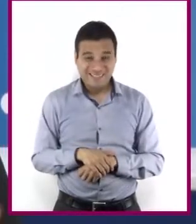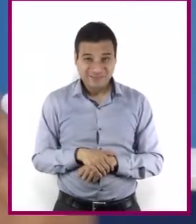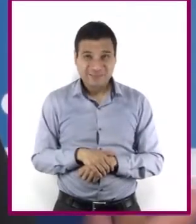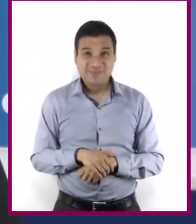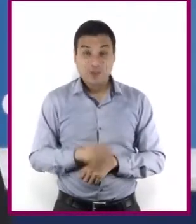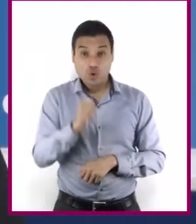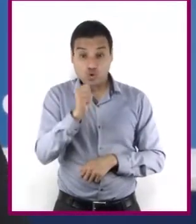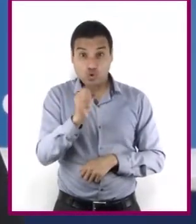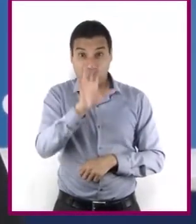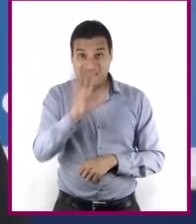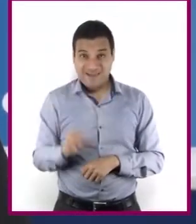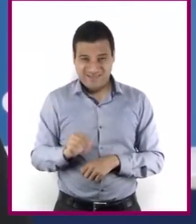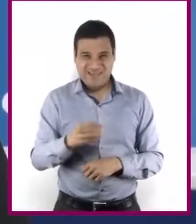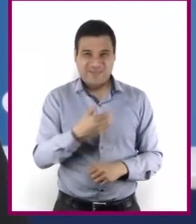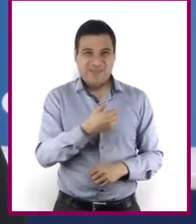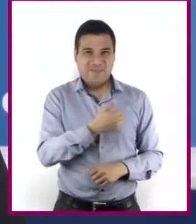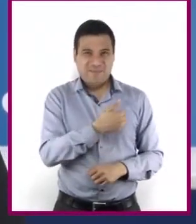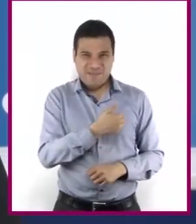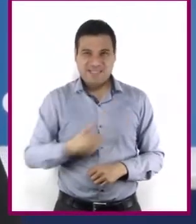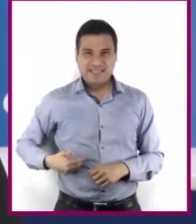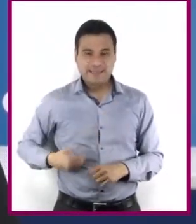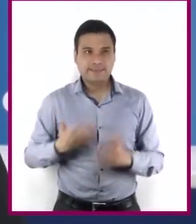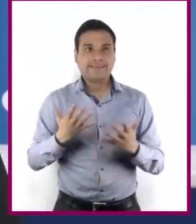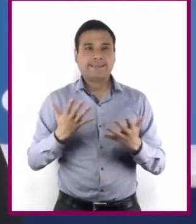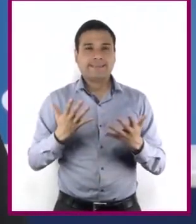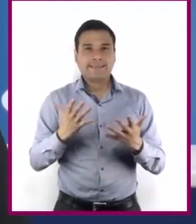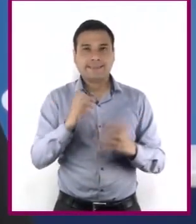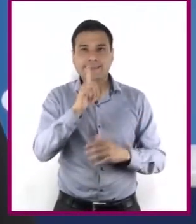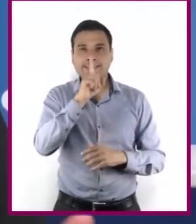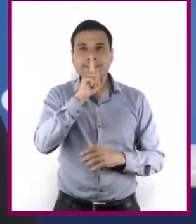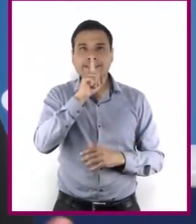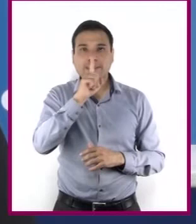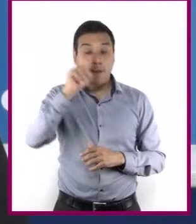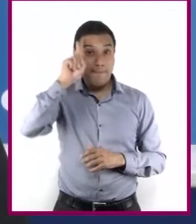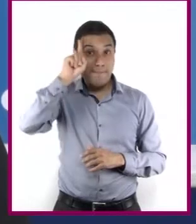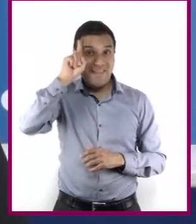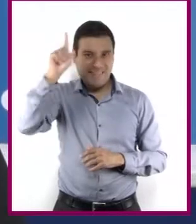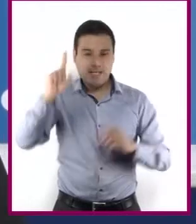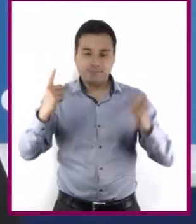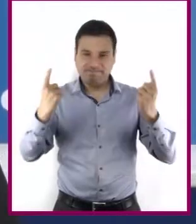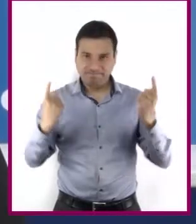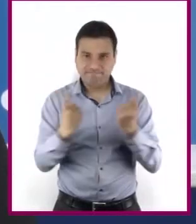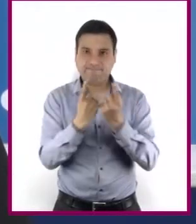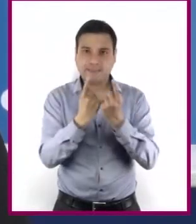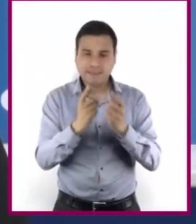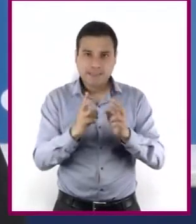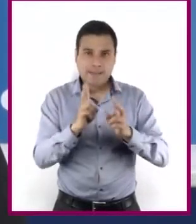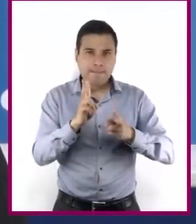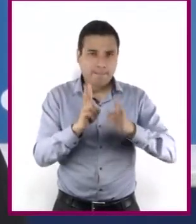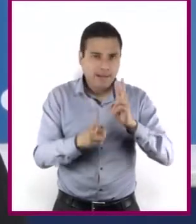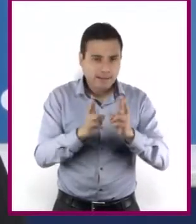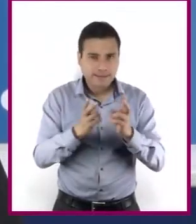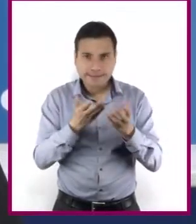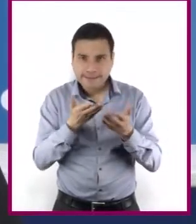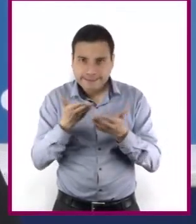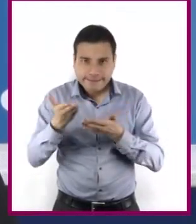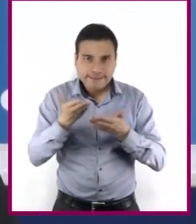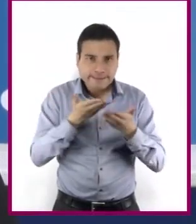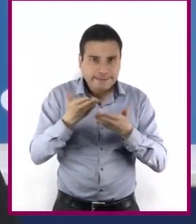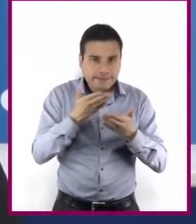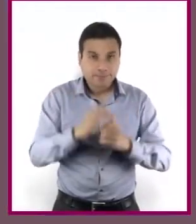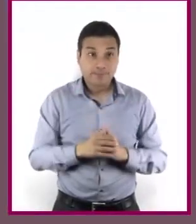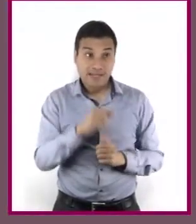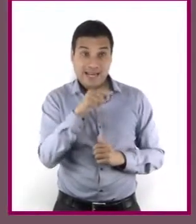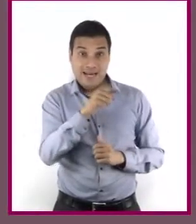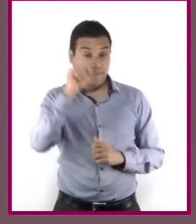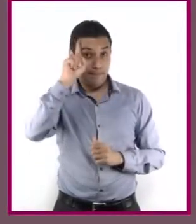presidente Frederick de Klerk iniciara negociaciones con Mandela, quien había permanecido en prisión desde